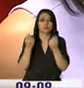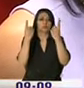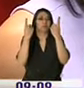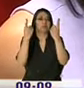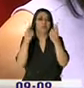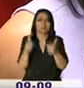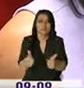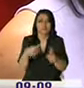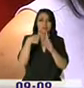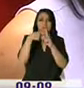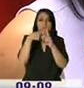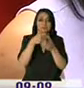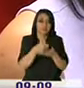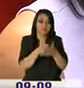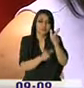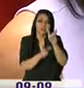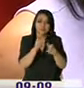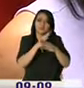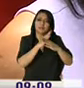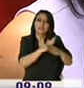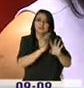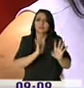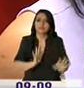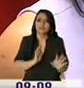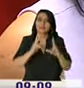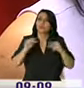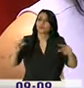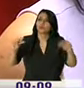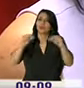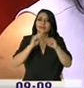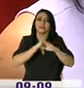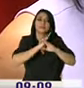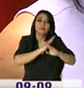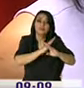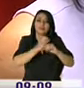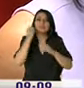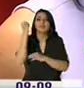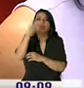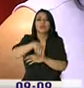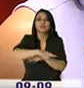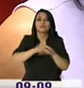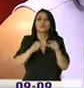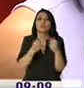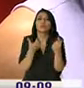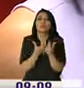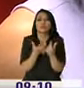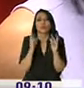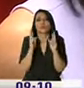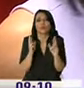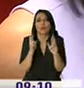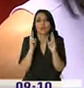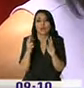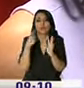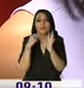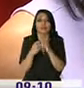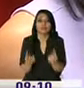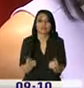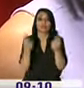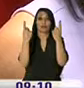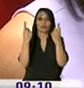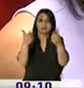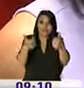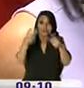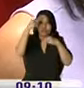en beneficio de los defensores y defensoras de la naturaleza y de los derechos colectivos. No queremos que hayan sorpresas